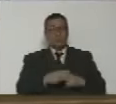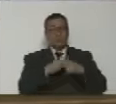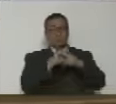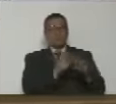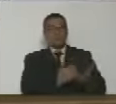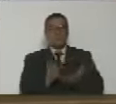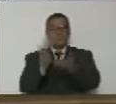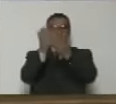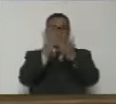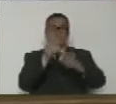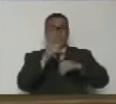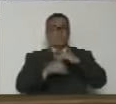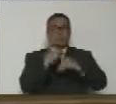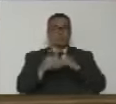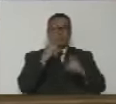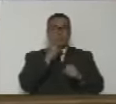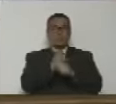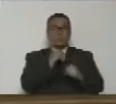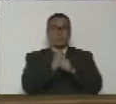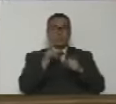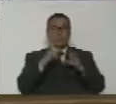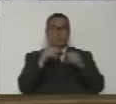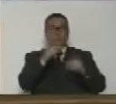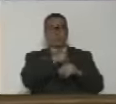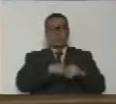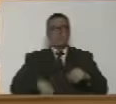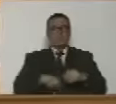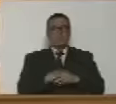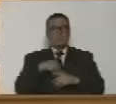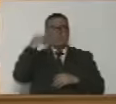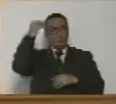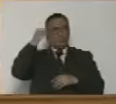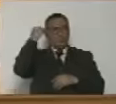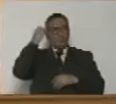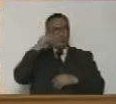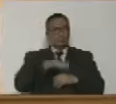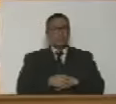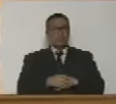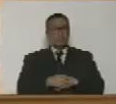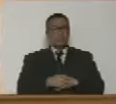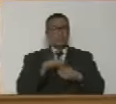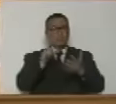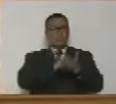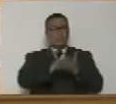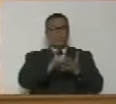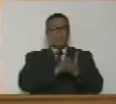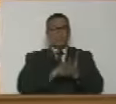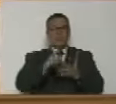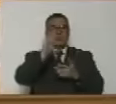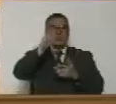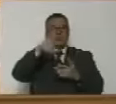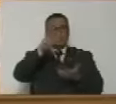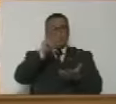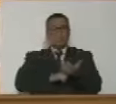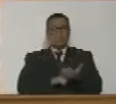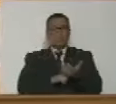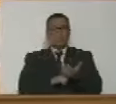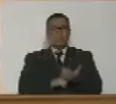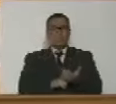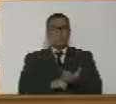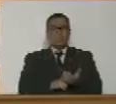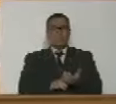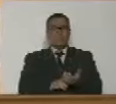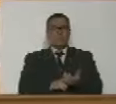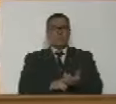de servicios y ejecución de obras. Es todo, presidente. En consideración, el artículo. Aprobado, dijo la comunera